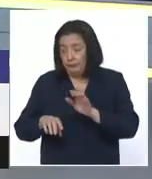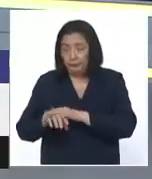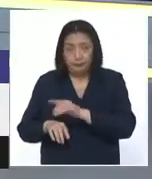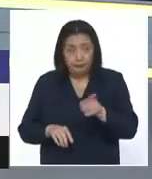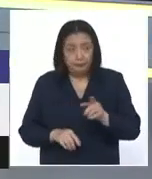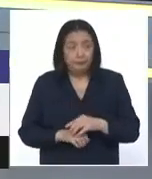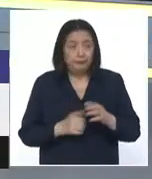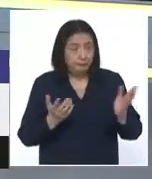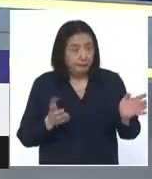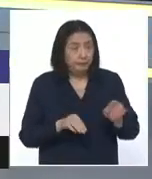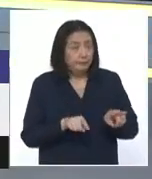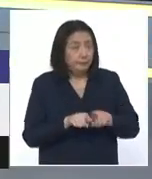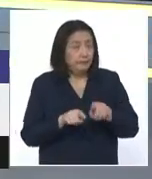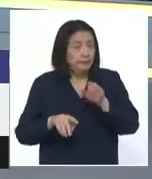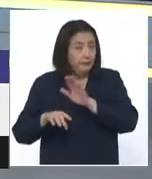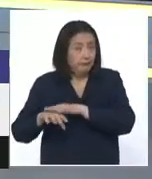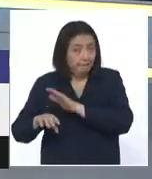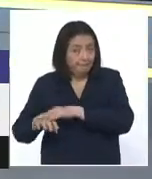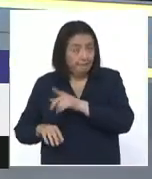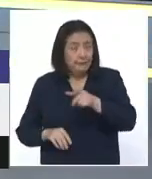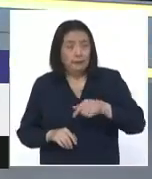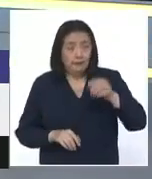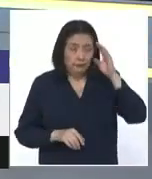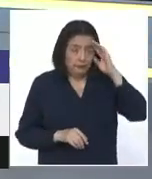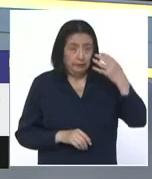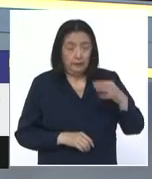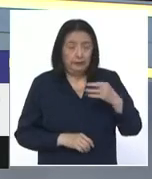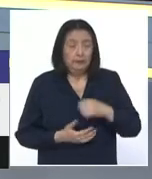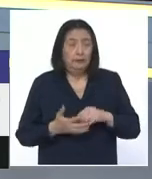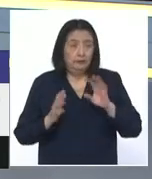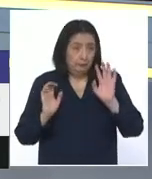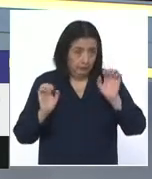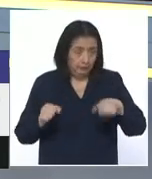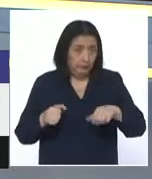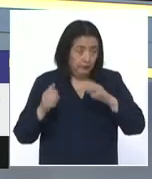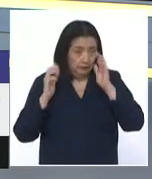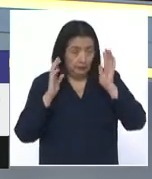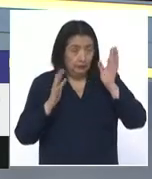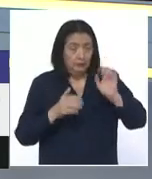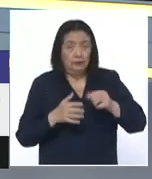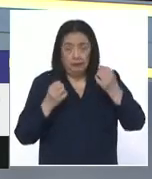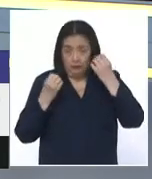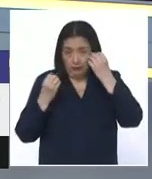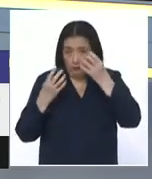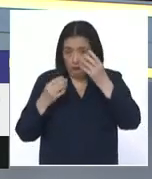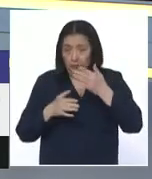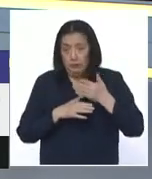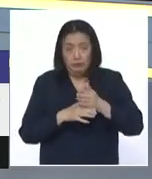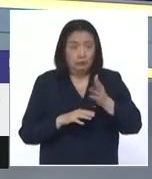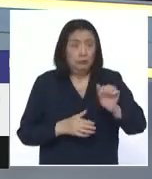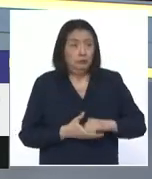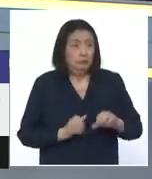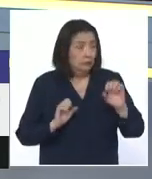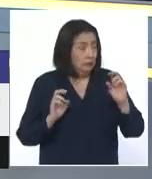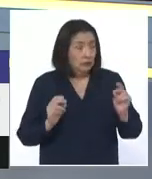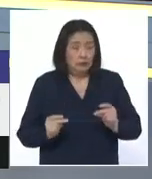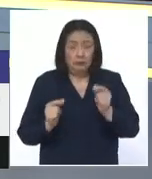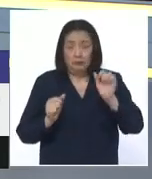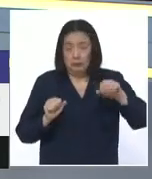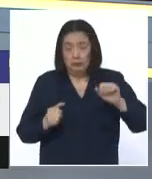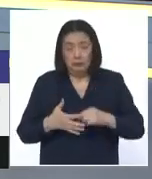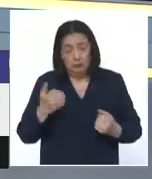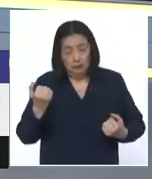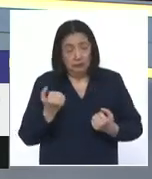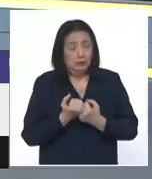la casa. Además de hacer un llamado a la policía, que por supuesto siempre vemos que está atenta a la información que le compartimos e inmediatamente se